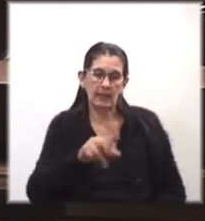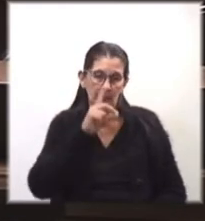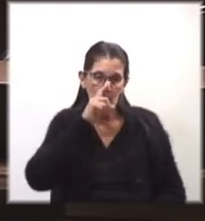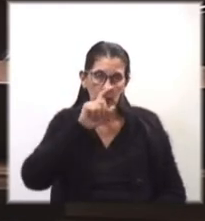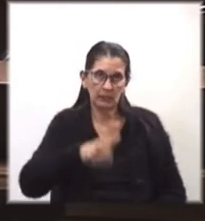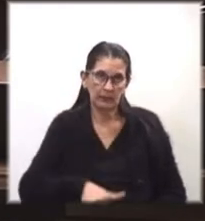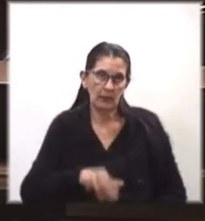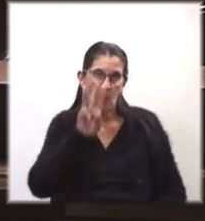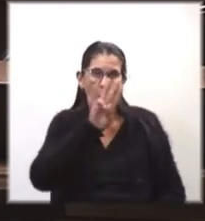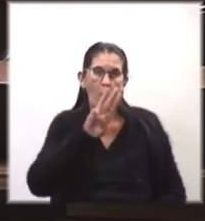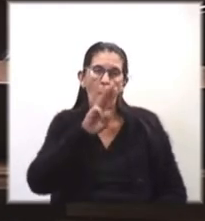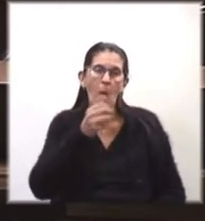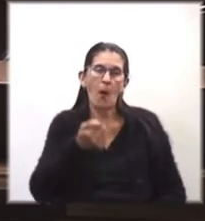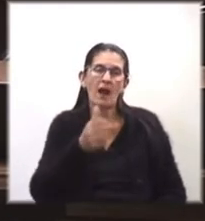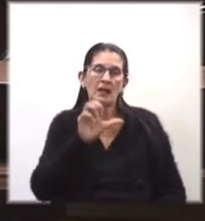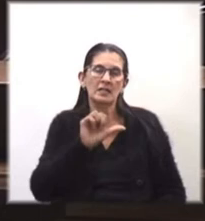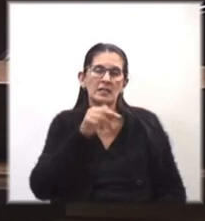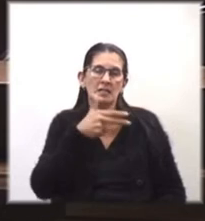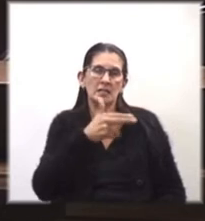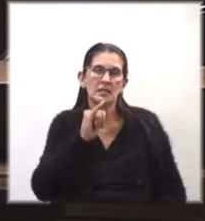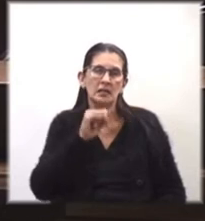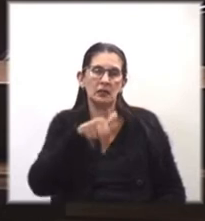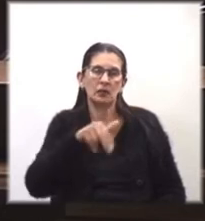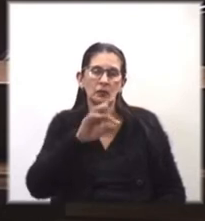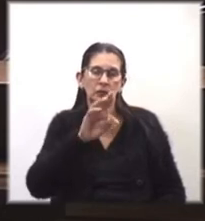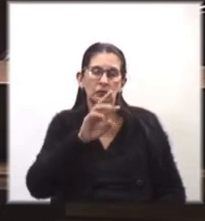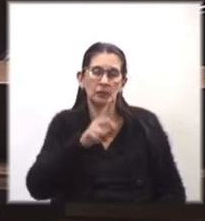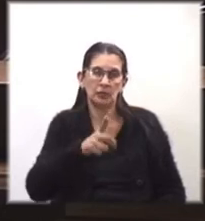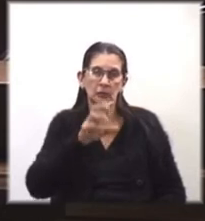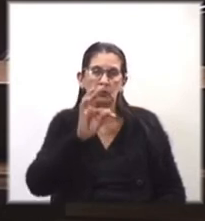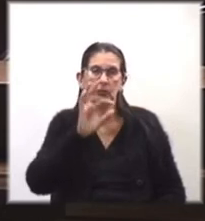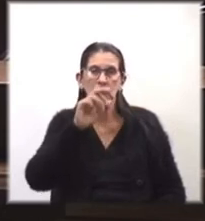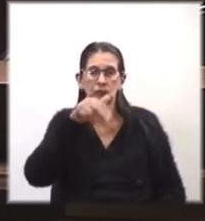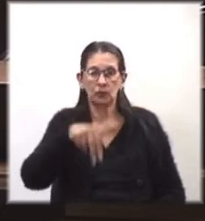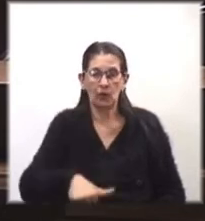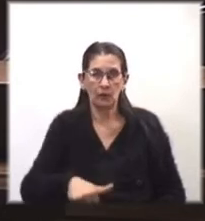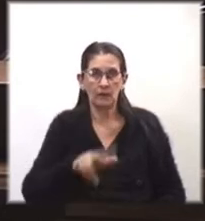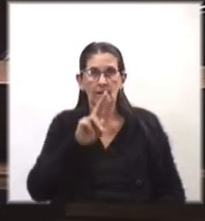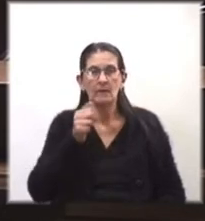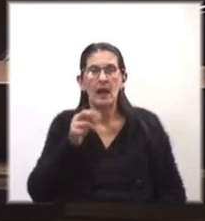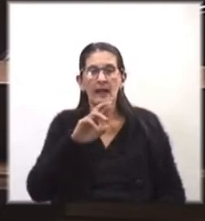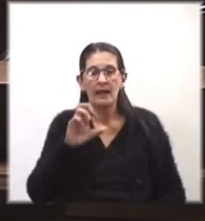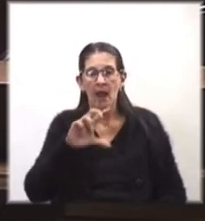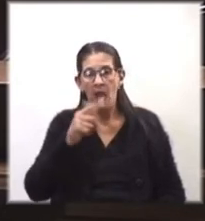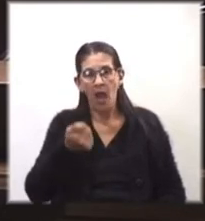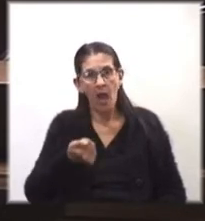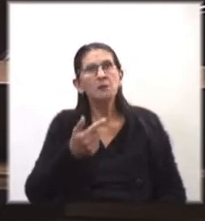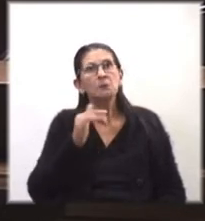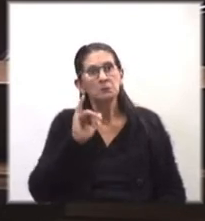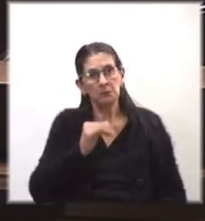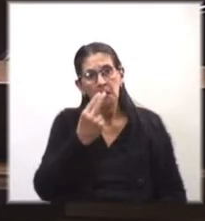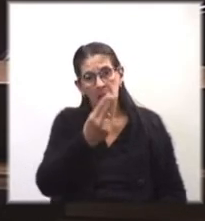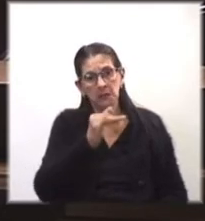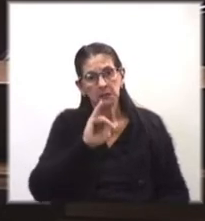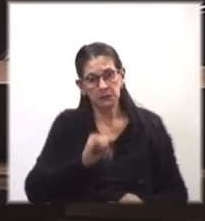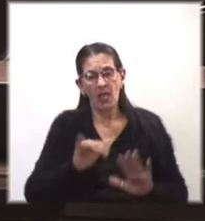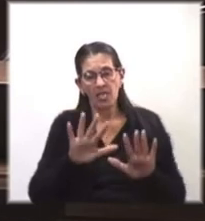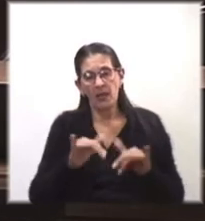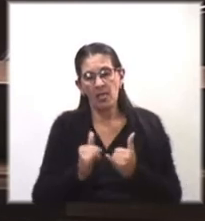entonces Washington Varela, después de varias reuniones, les termina dando el aval 10 días